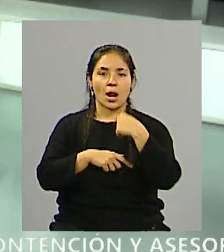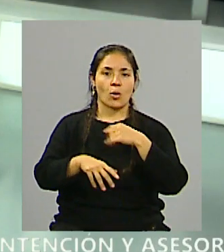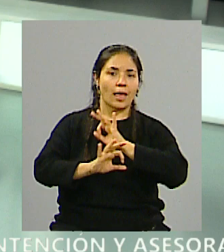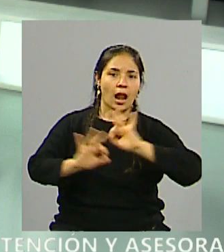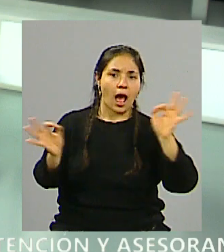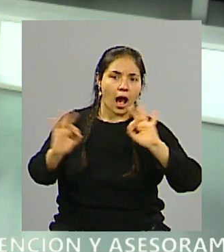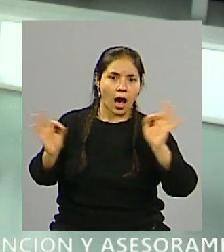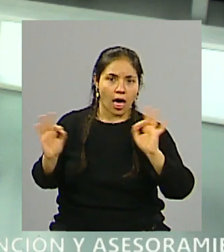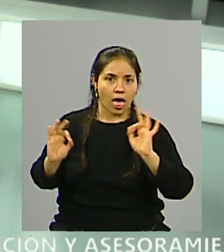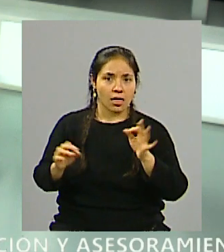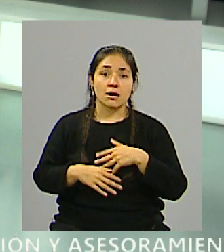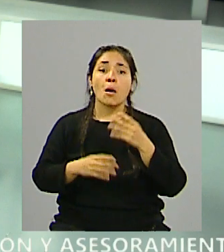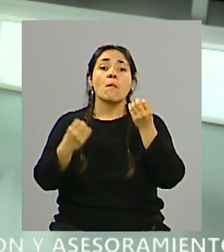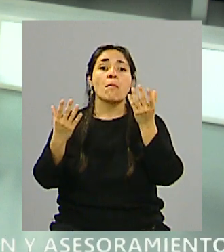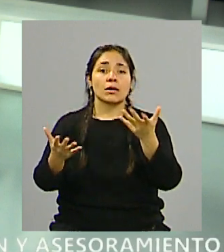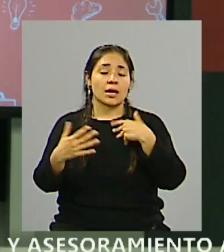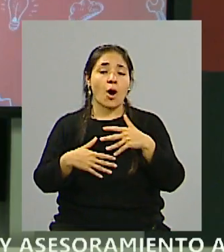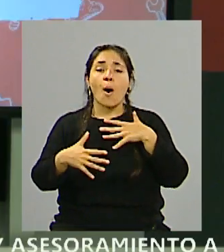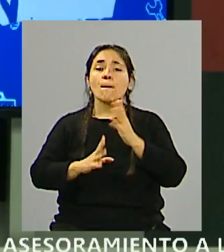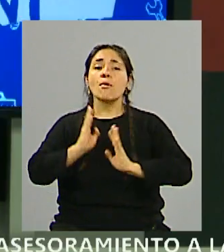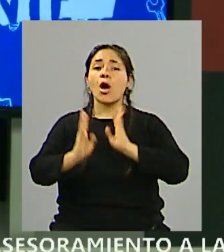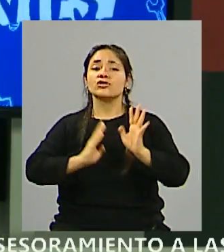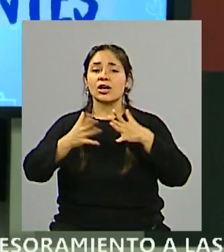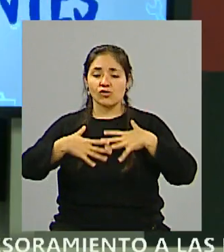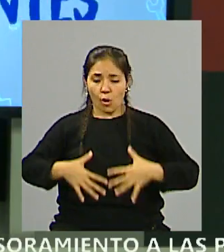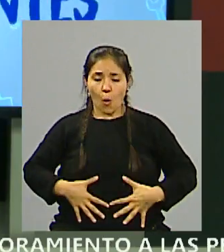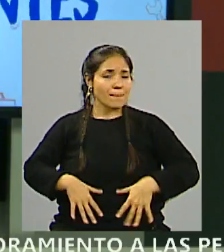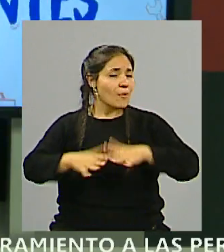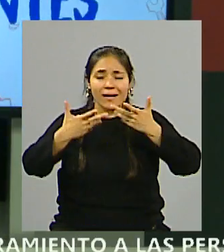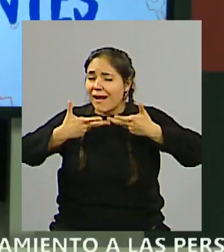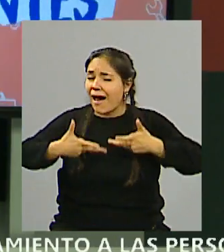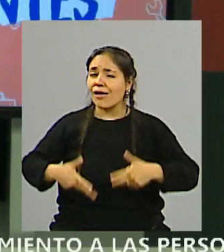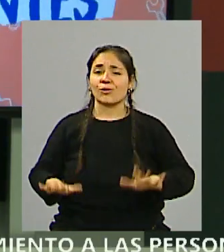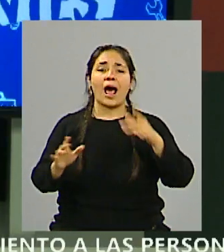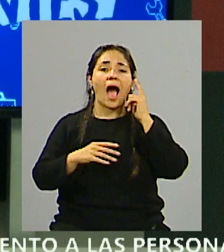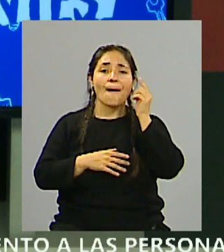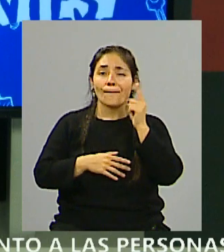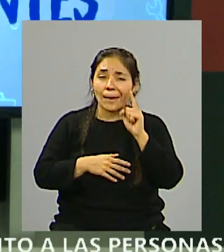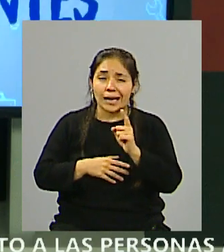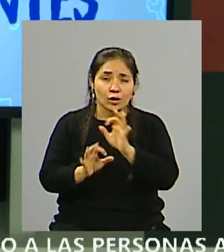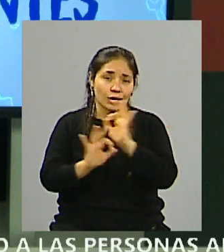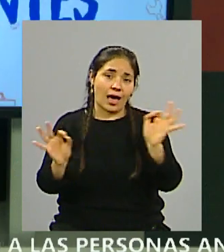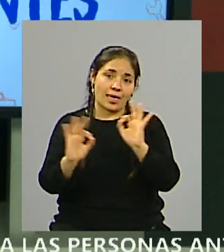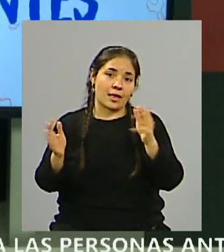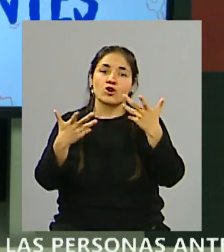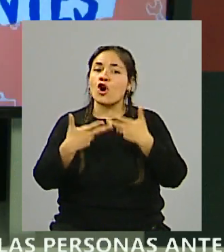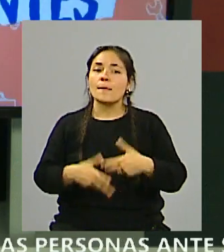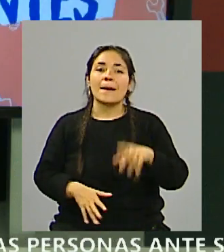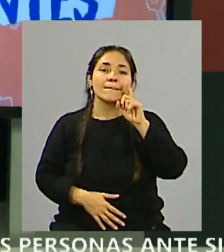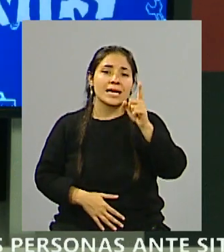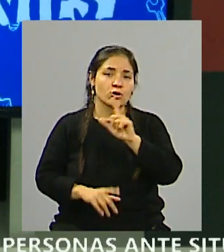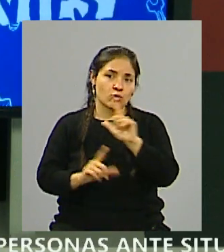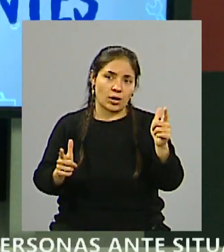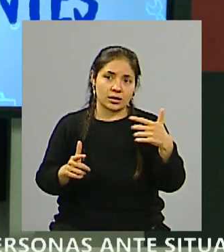Exacto. ¿Por qué? Porque interviene un proceso fisiológico natural que no tiene ningún riesgo. En los casos, ¿no? Comúnmente no hay riesgo y